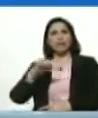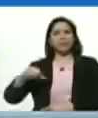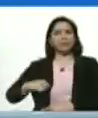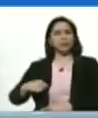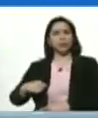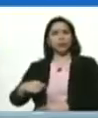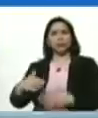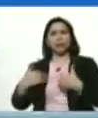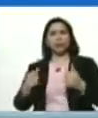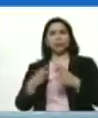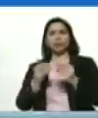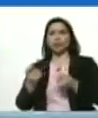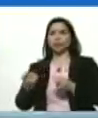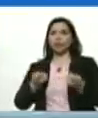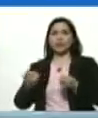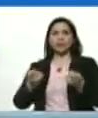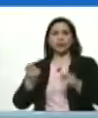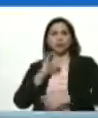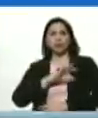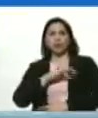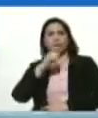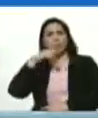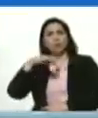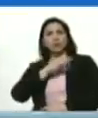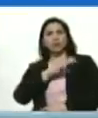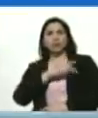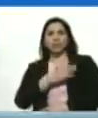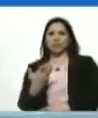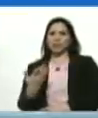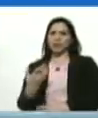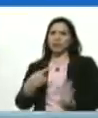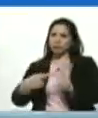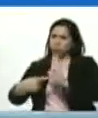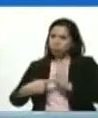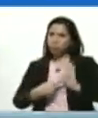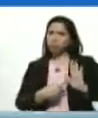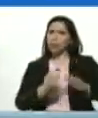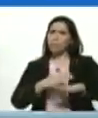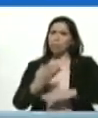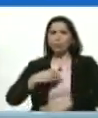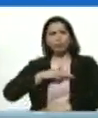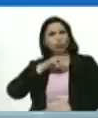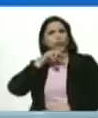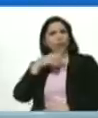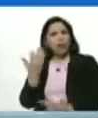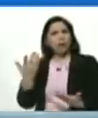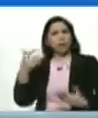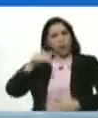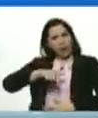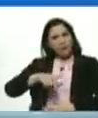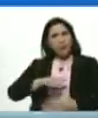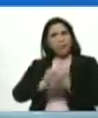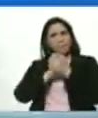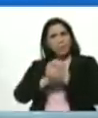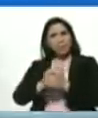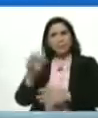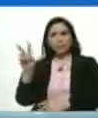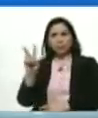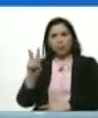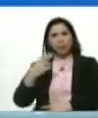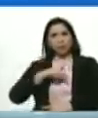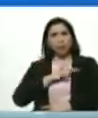servicios sociales del pueblo de chile lo pongo como referencia porque hablamos con una venezolana amiga nuestra